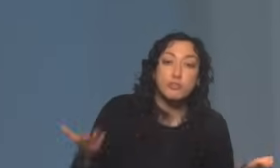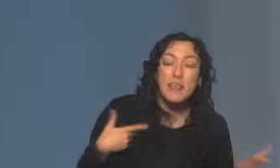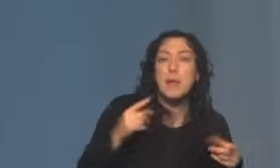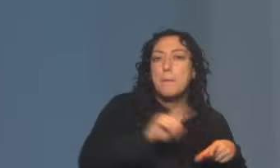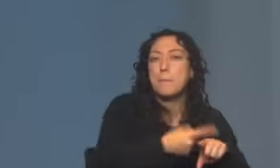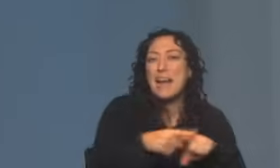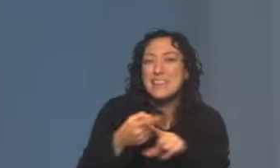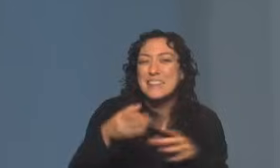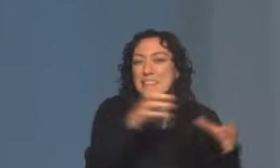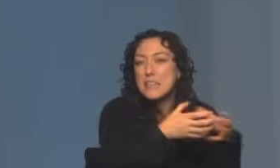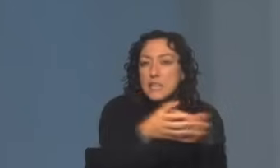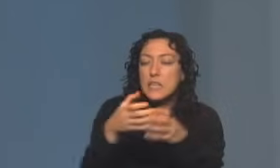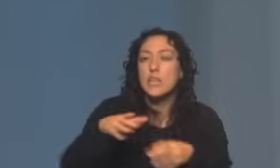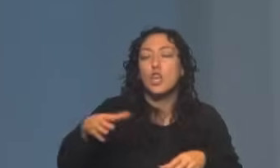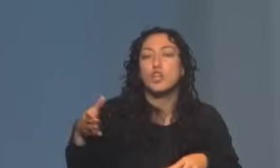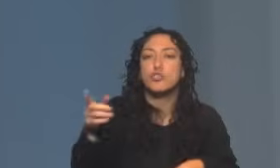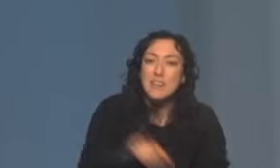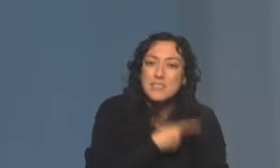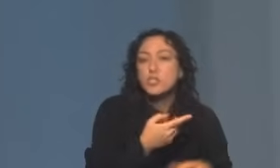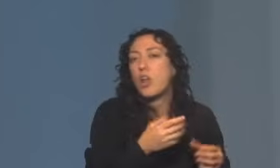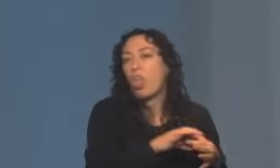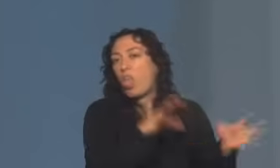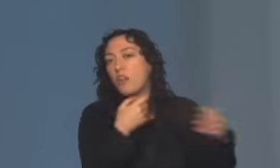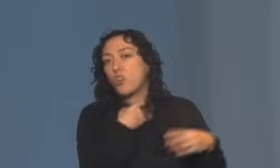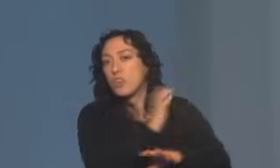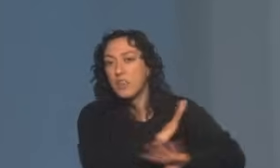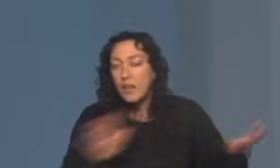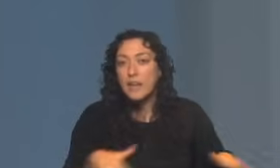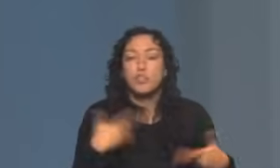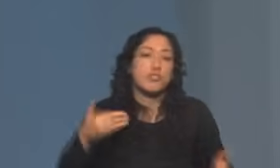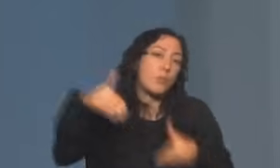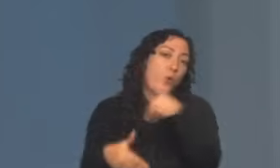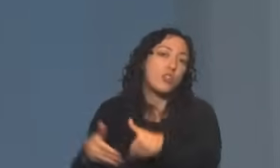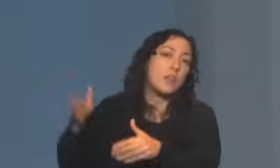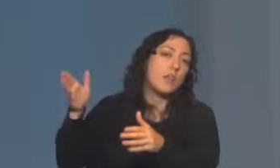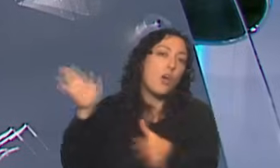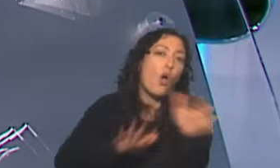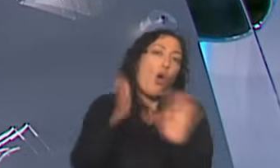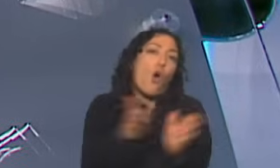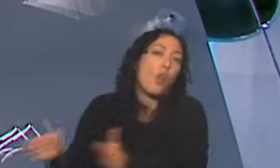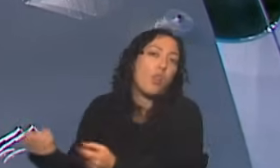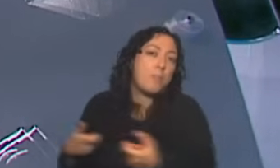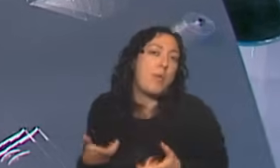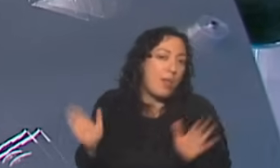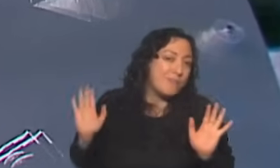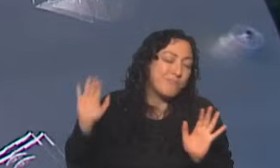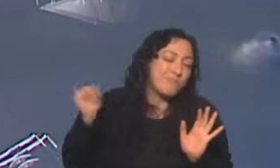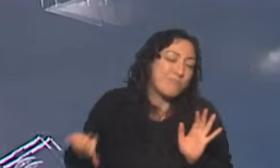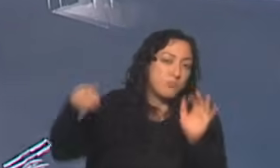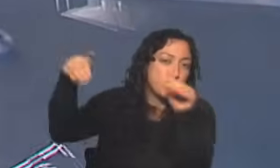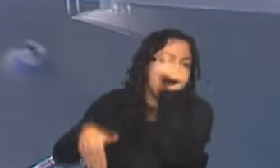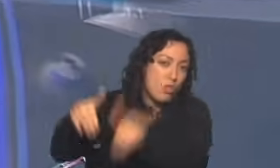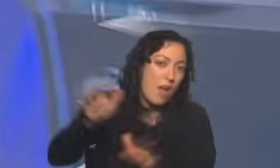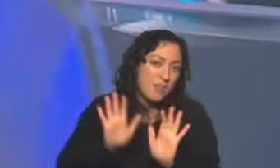partidos tradicionales, bueno, la gente vota imágenes de orden, a quien pueda brindar orden. Claro, lógico. Te preguntaba,